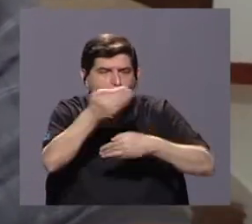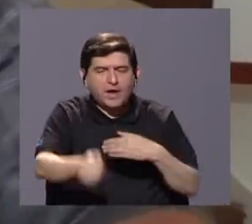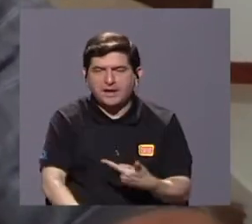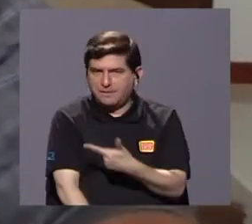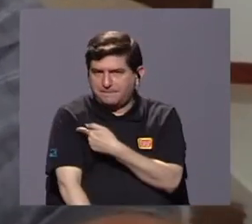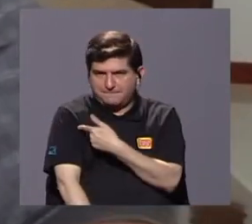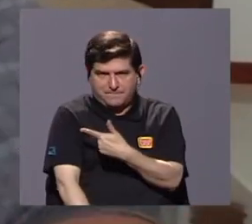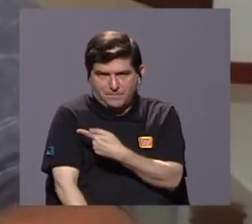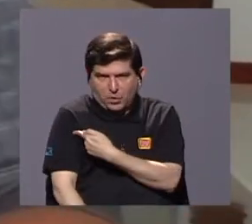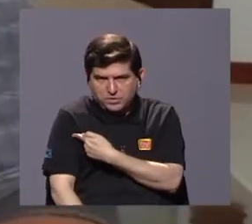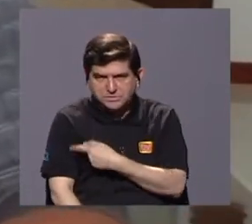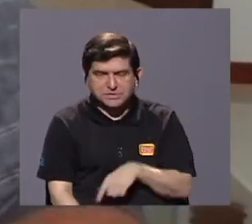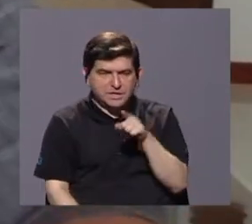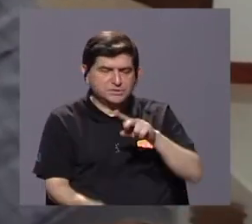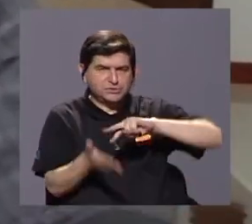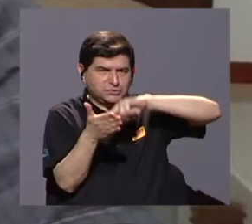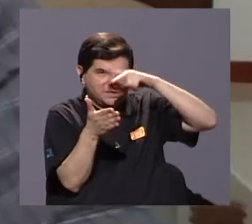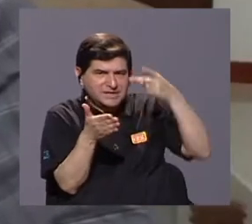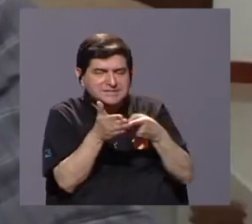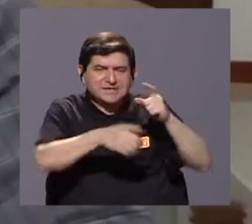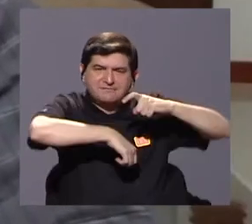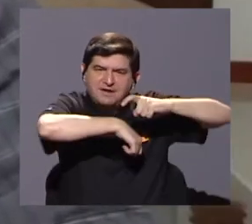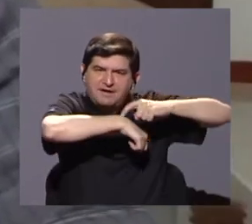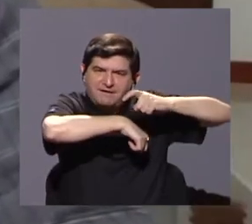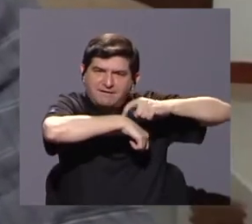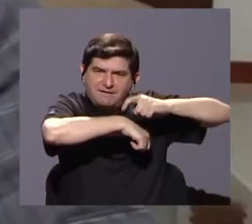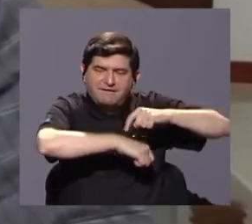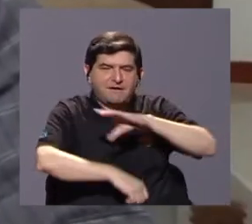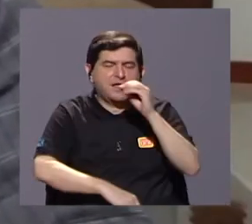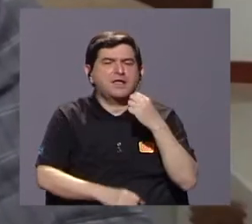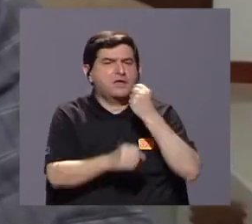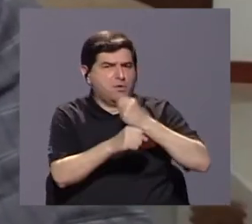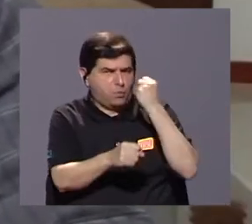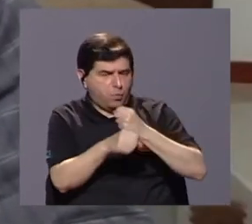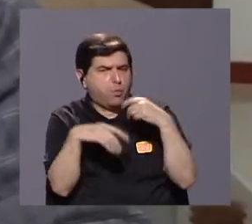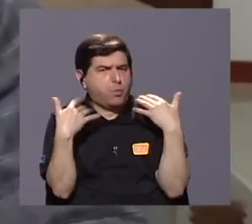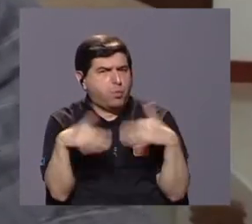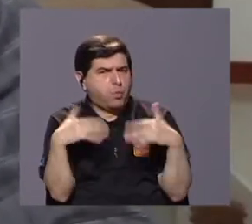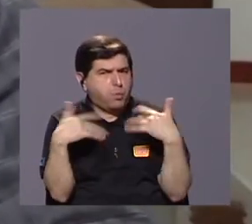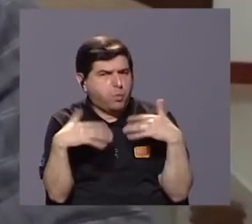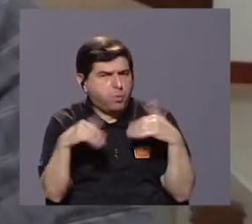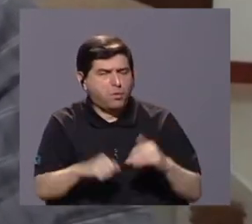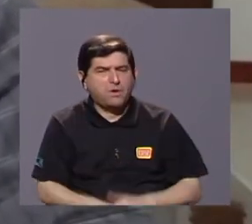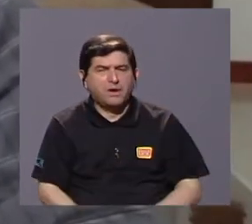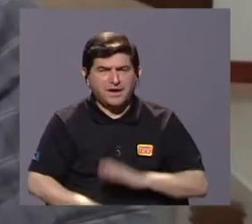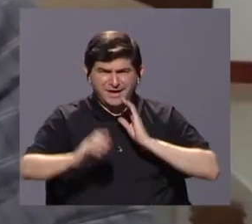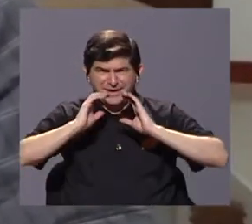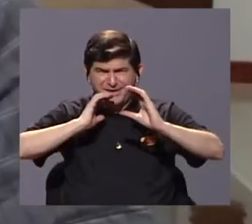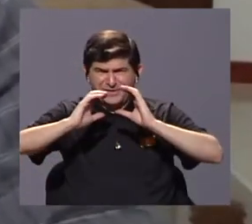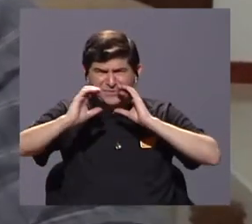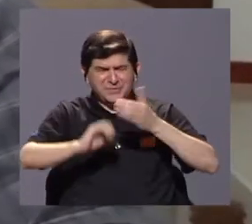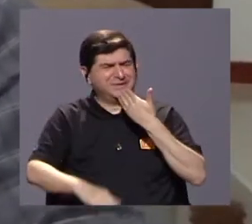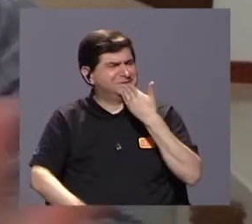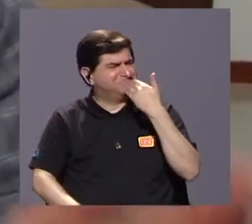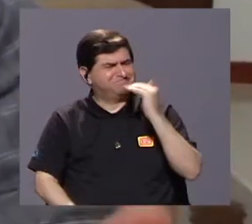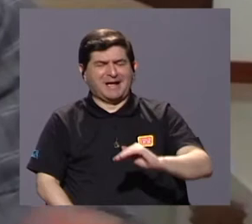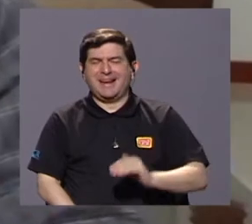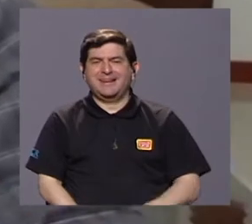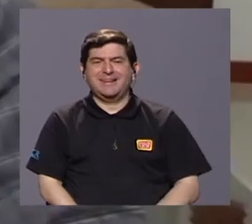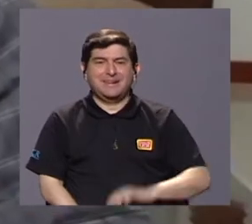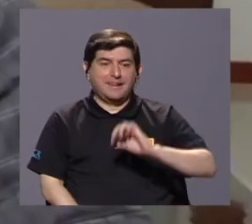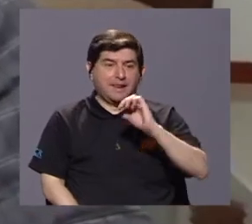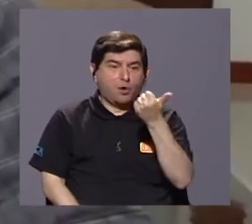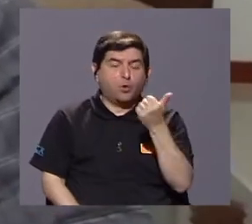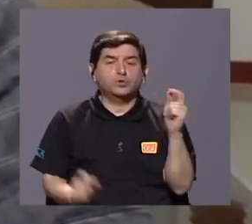vacunación y lo que esto implica en tiempo y en esfuerzos. Entonces creo que la comunicación ha estado muy mal. Y el otro